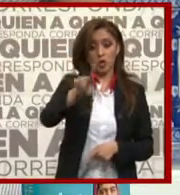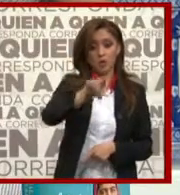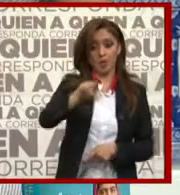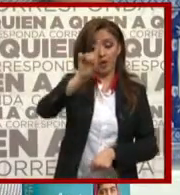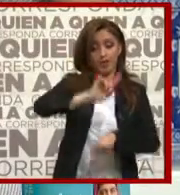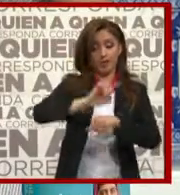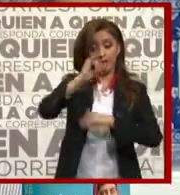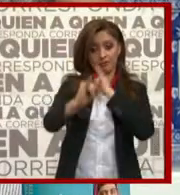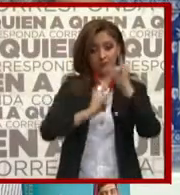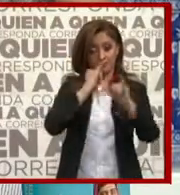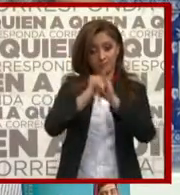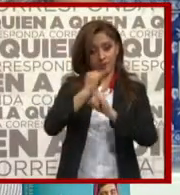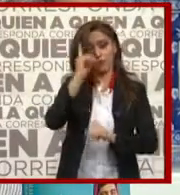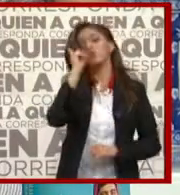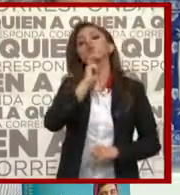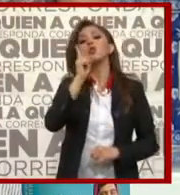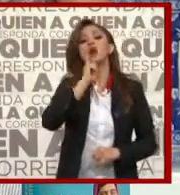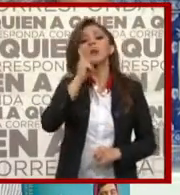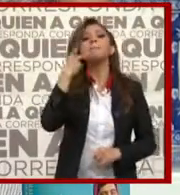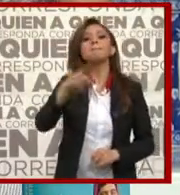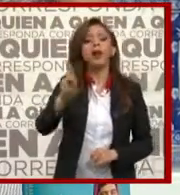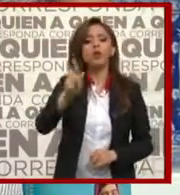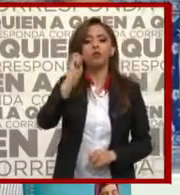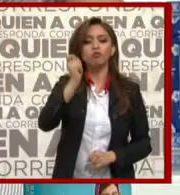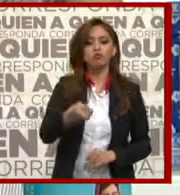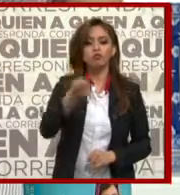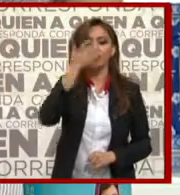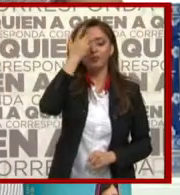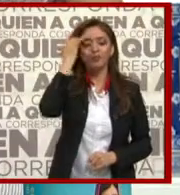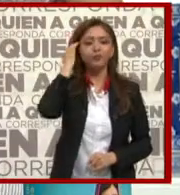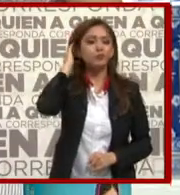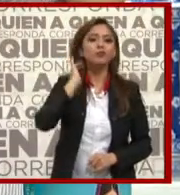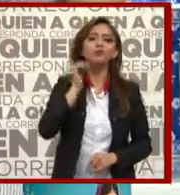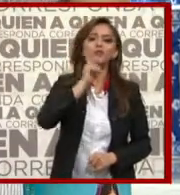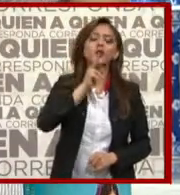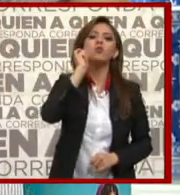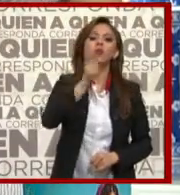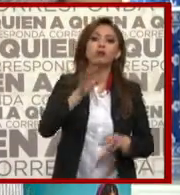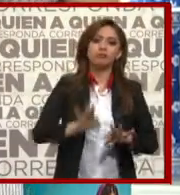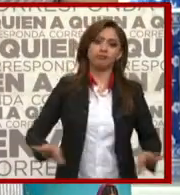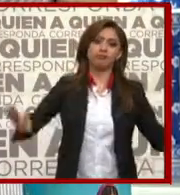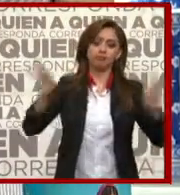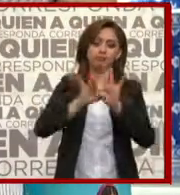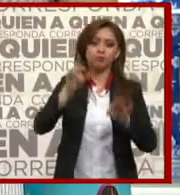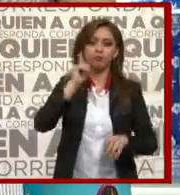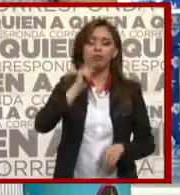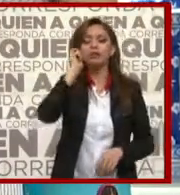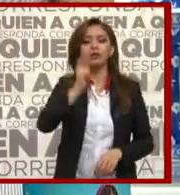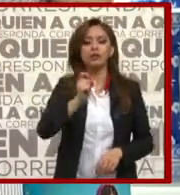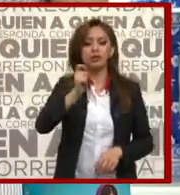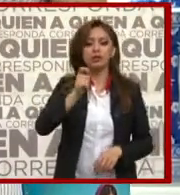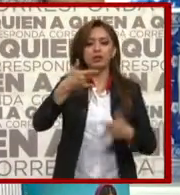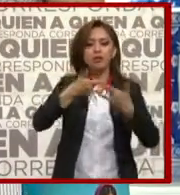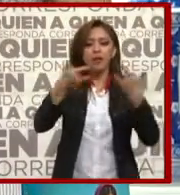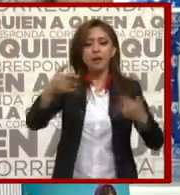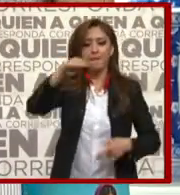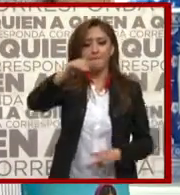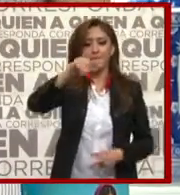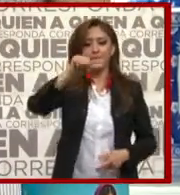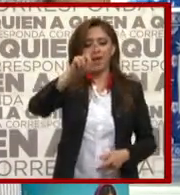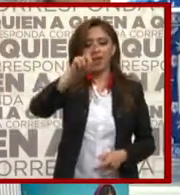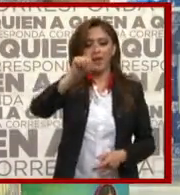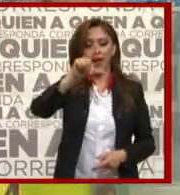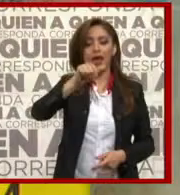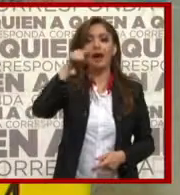la mujer y bueno qué mejor mujer para para entenderlo la fuerza que puede tener una chica como la historia de Malala entonces Alianza